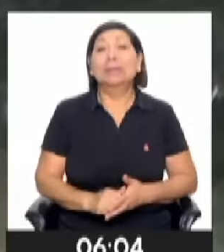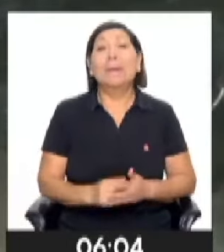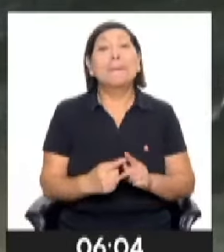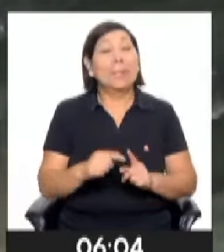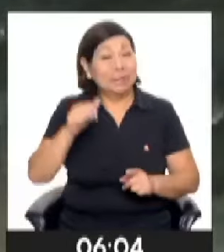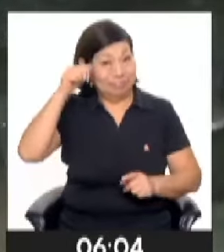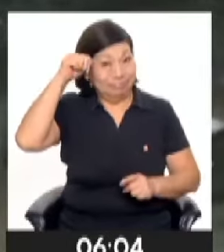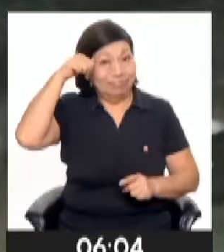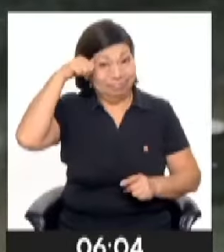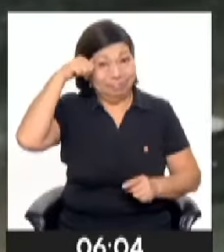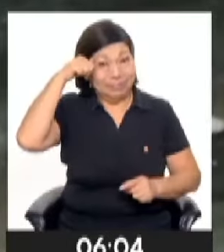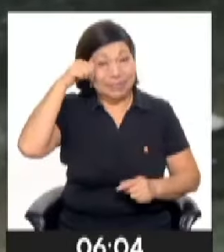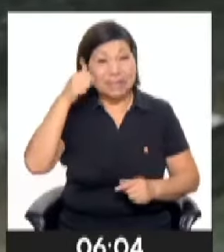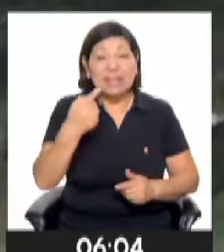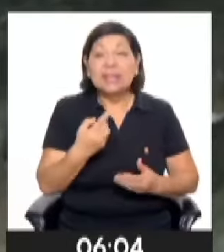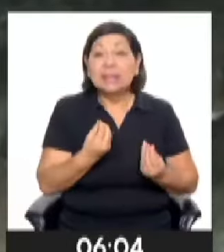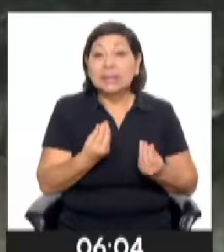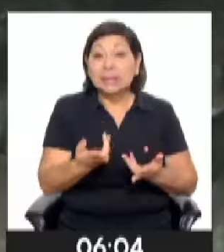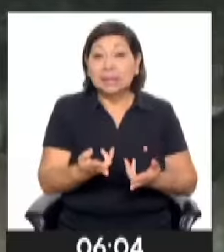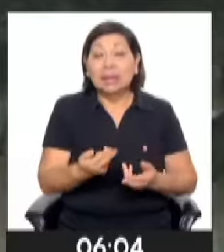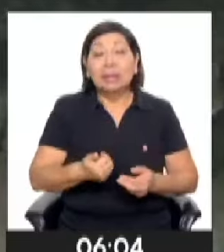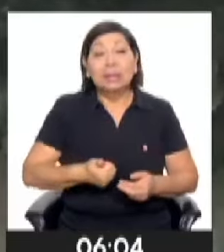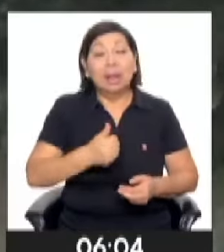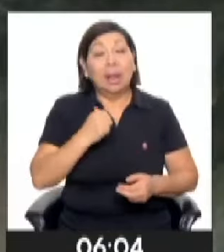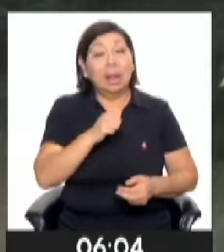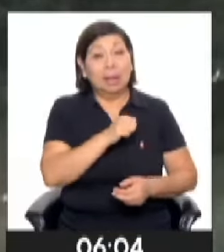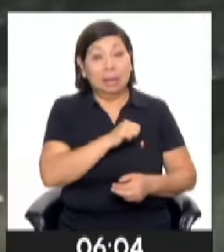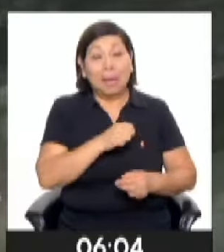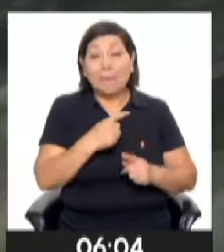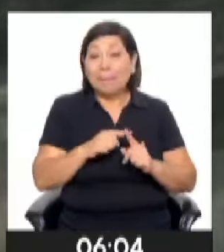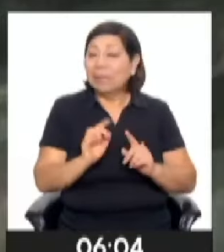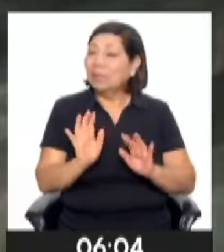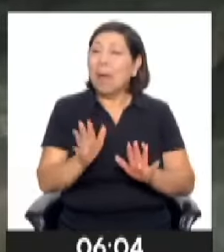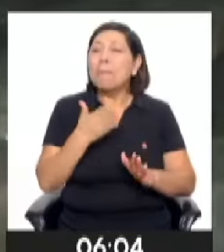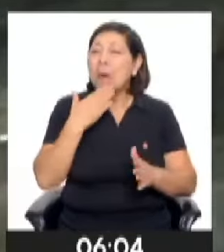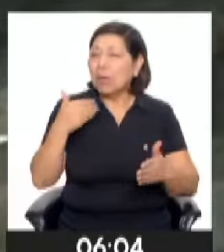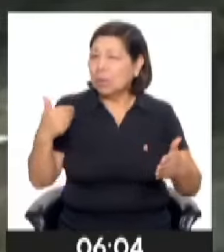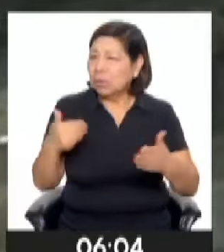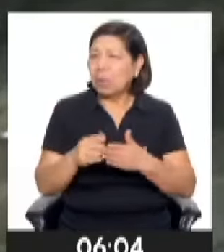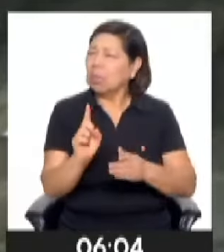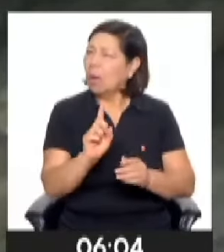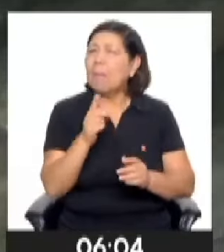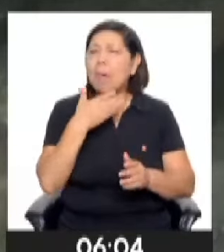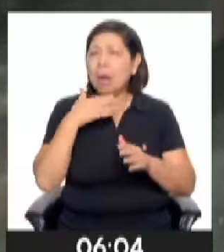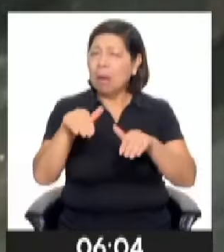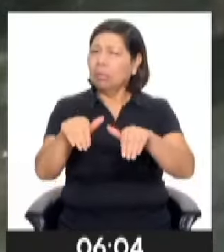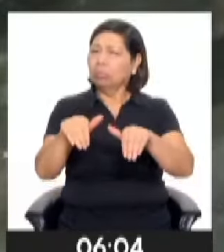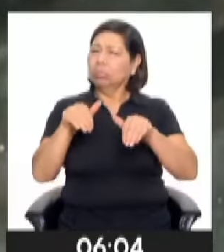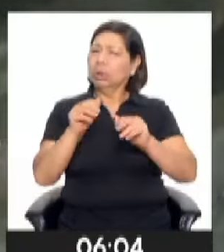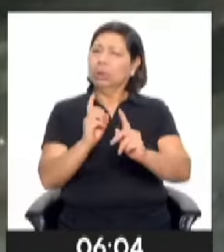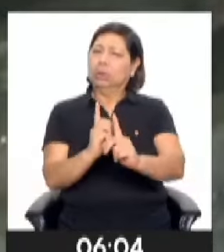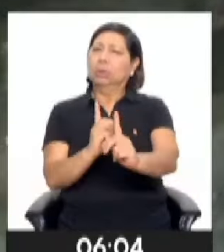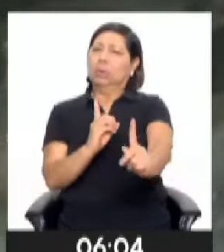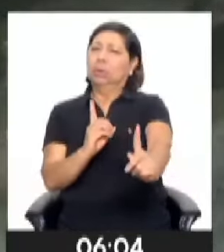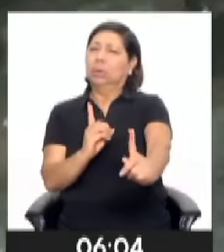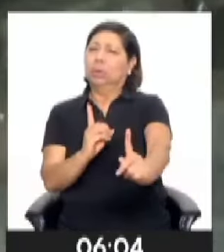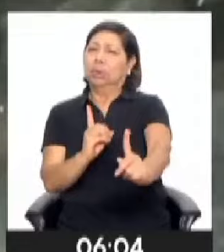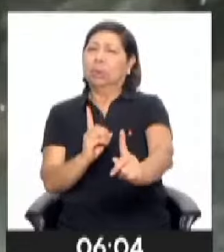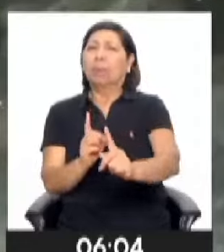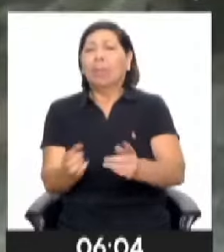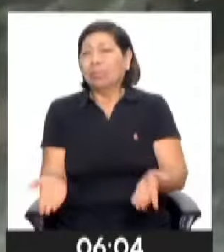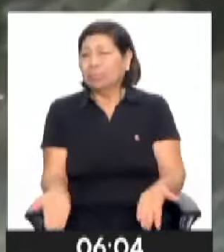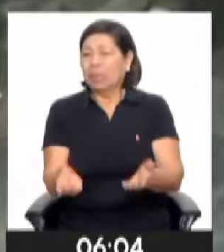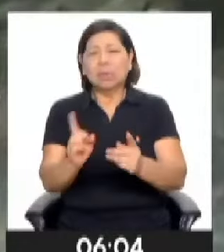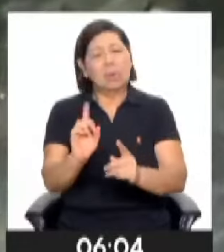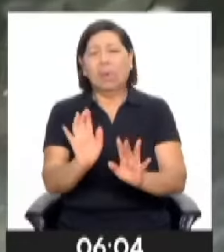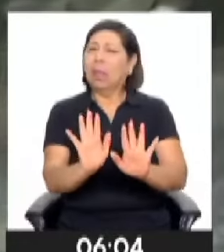pero recordemos, hay recomendaciones por parte de las autoridades cuando esto suceda, no acercarse, no intentar regresar al mar a